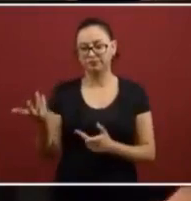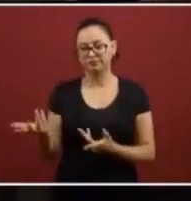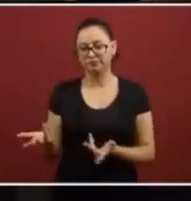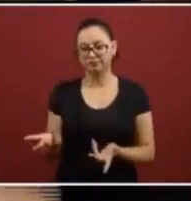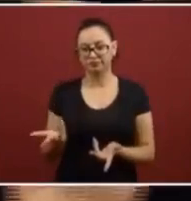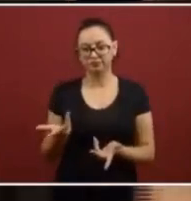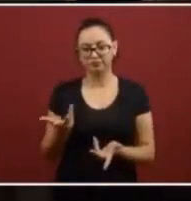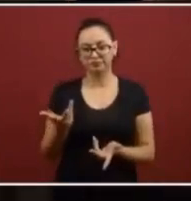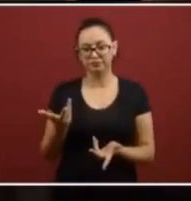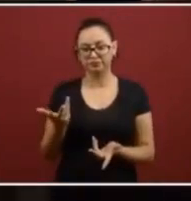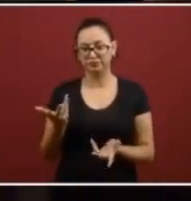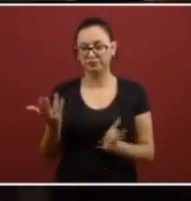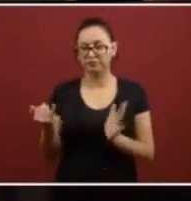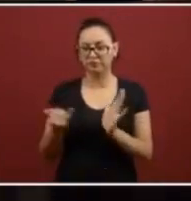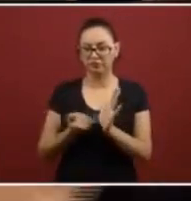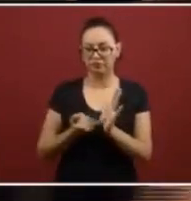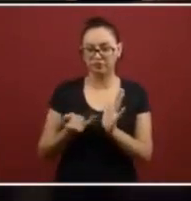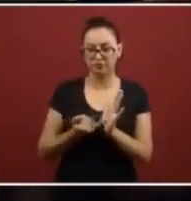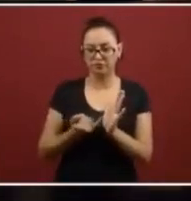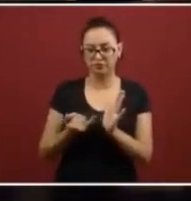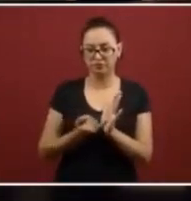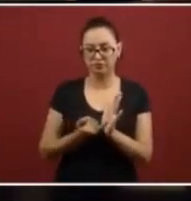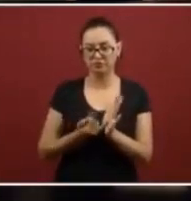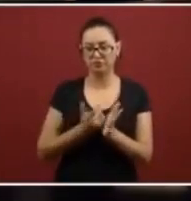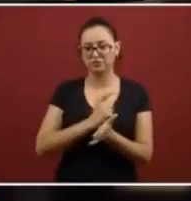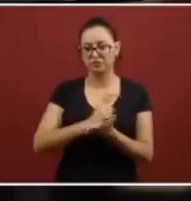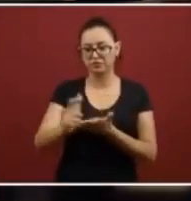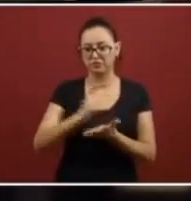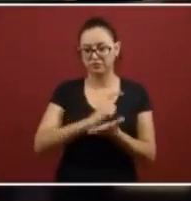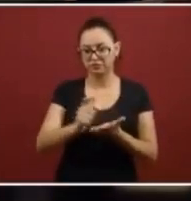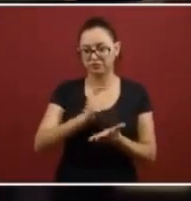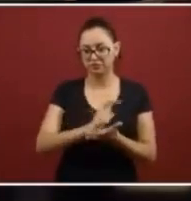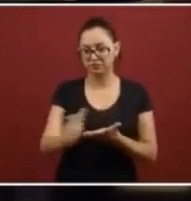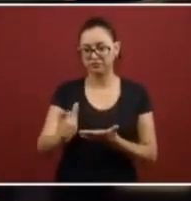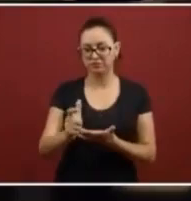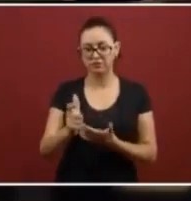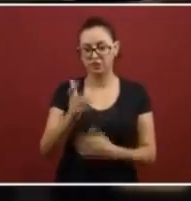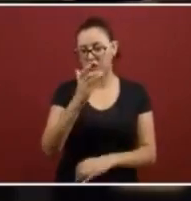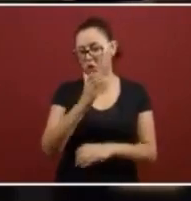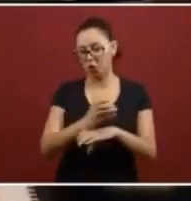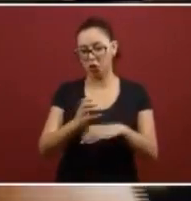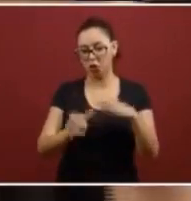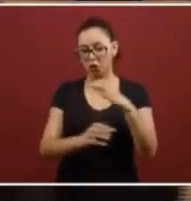me refiero al impuesto, a los aranceles, a muchas cosas, sino